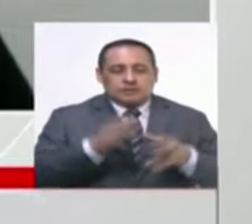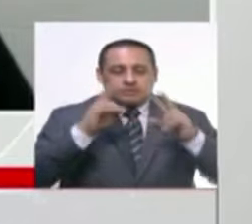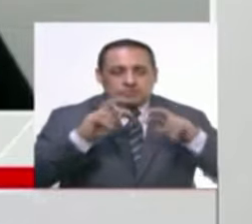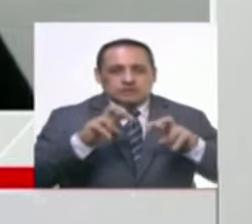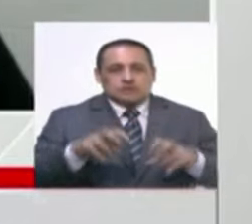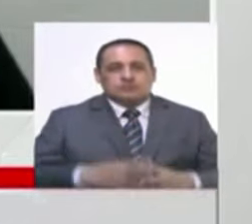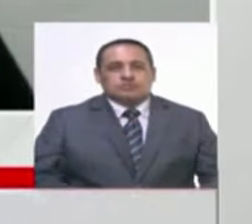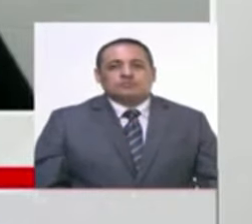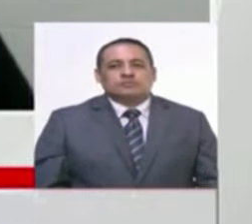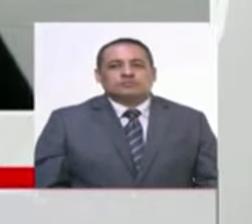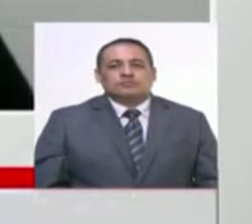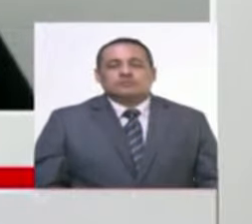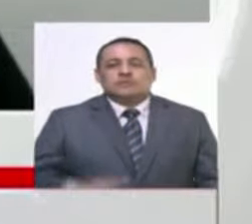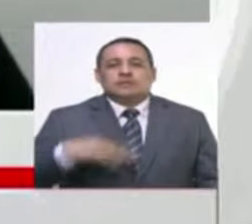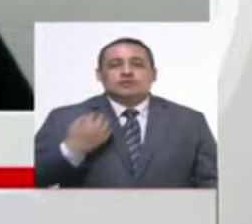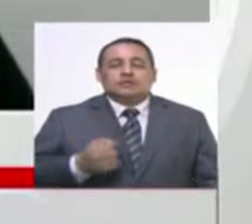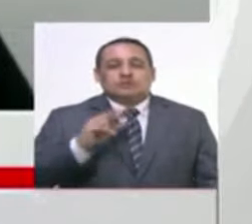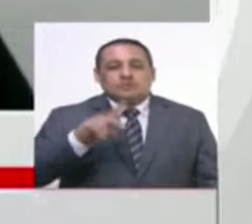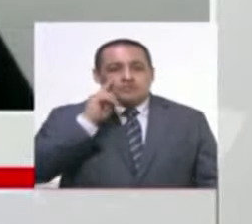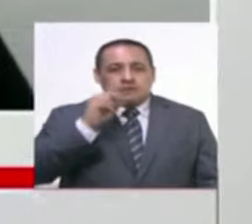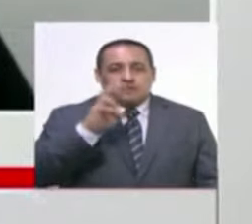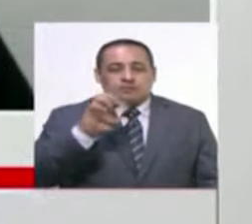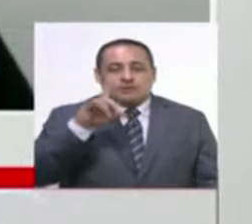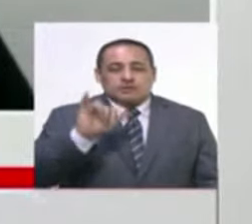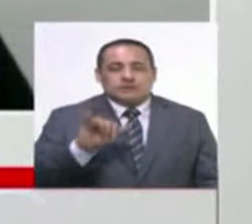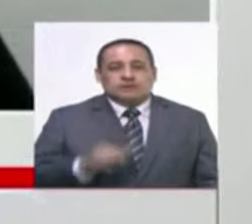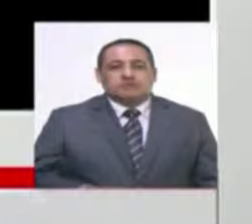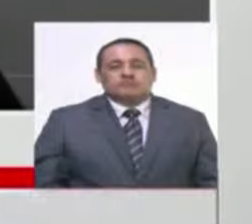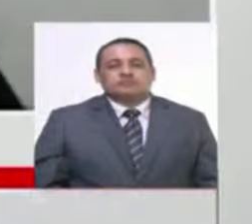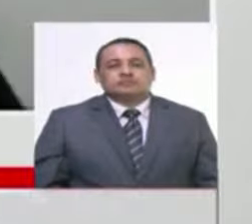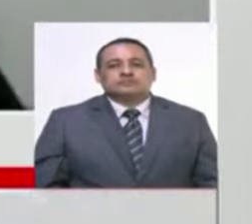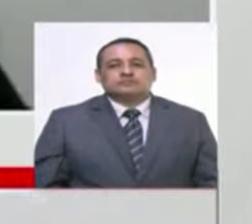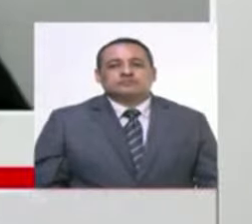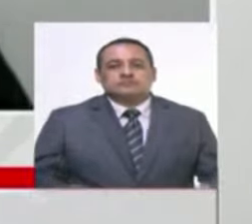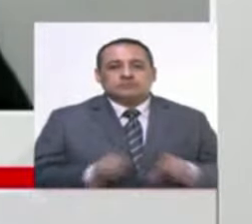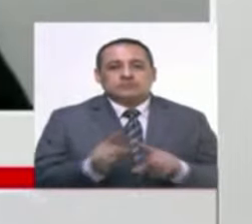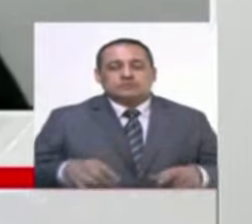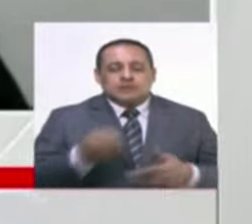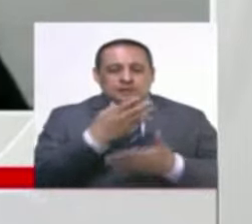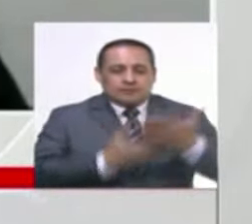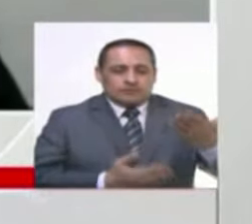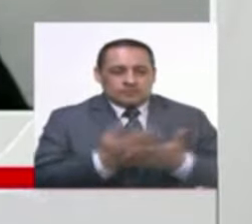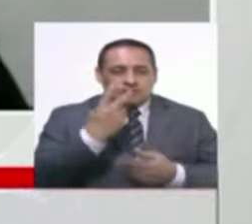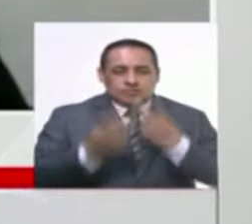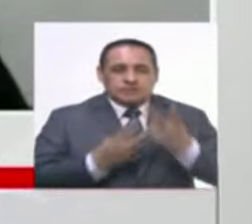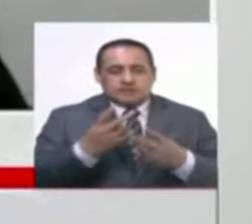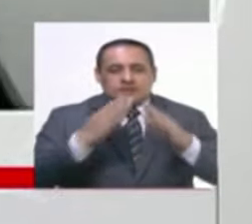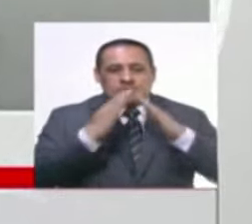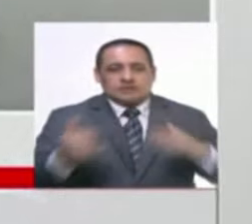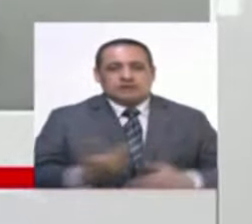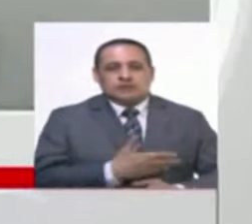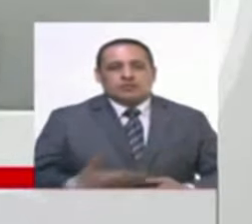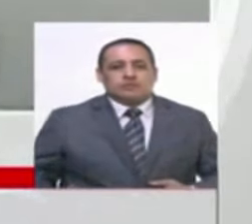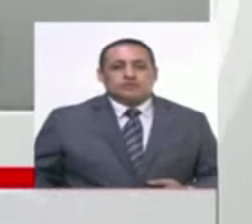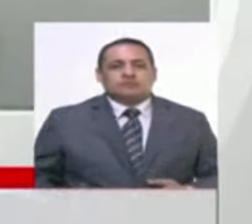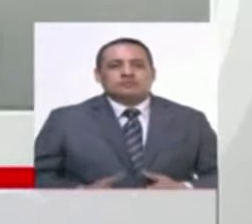investigación. Señor Samir Villaverde, según el reporte de visitas a Palacio de